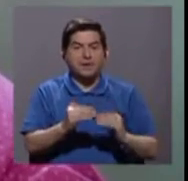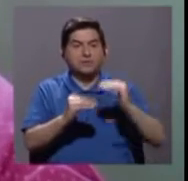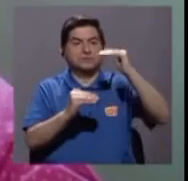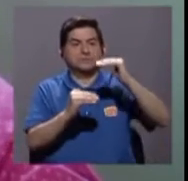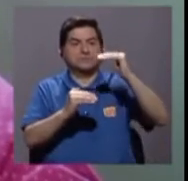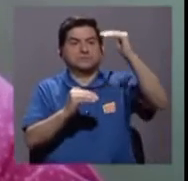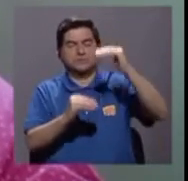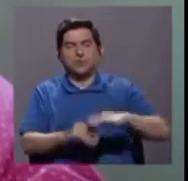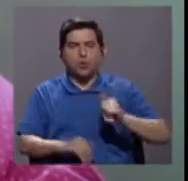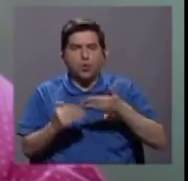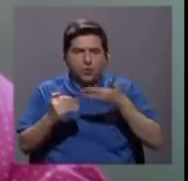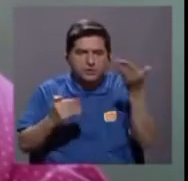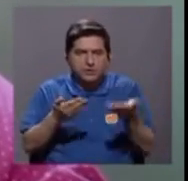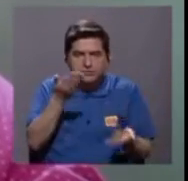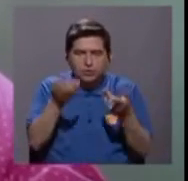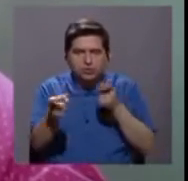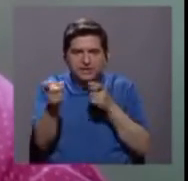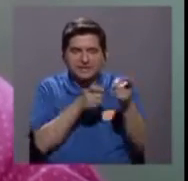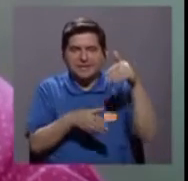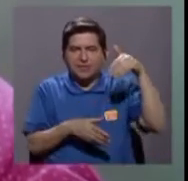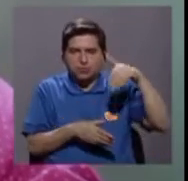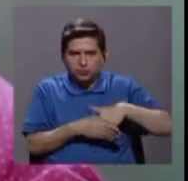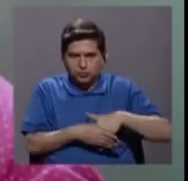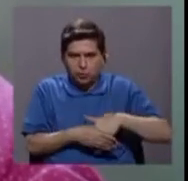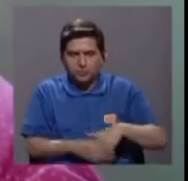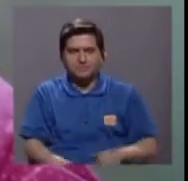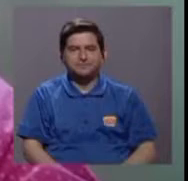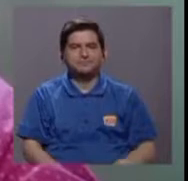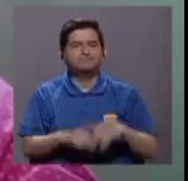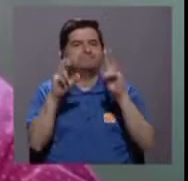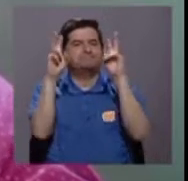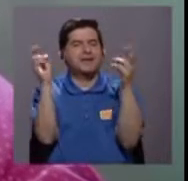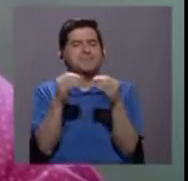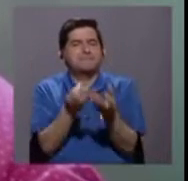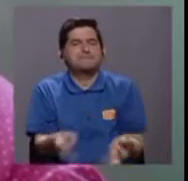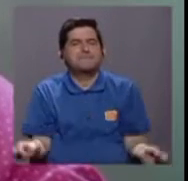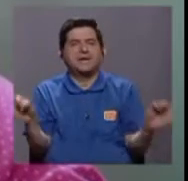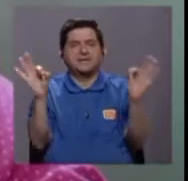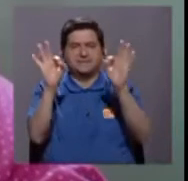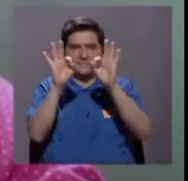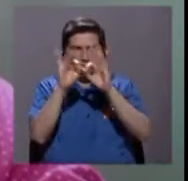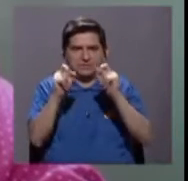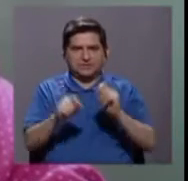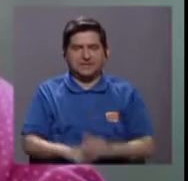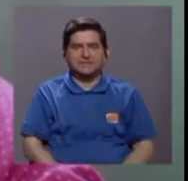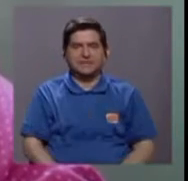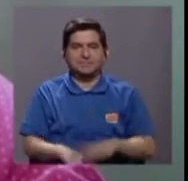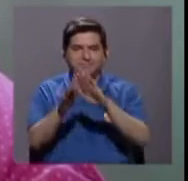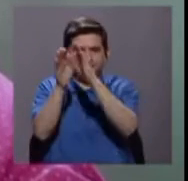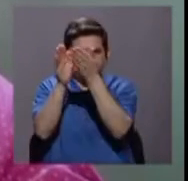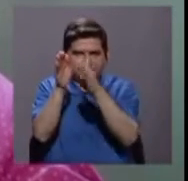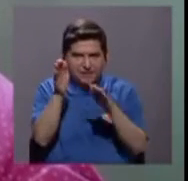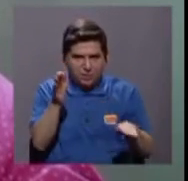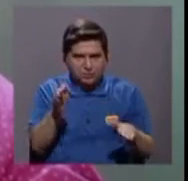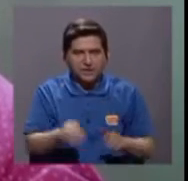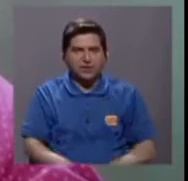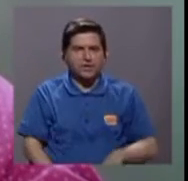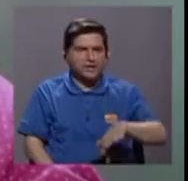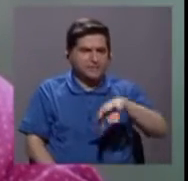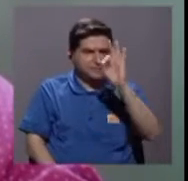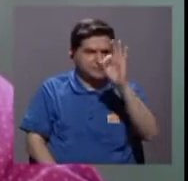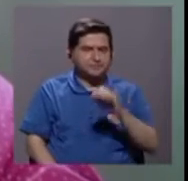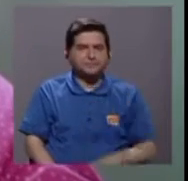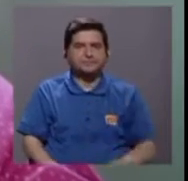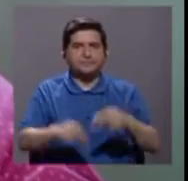y algunos otros asuntos de control interno. Entre los temas más importantes es que la Contraloría encontró que en